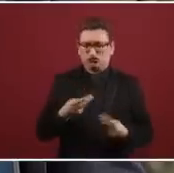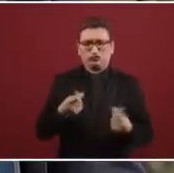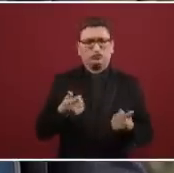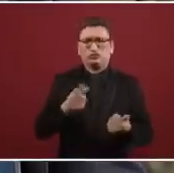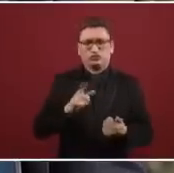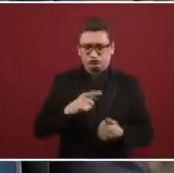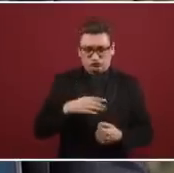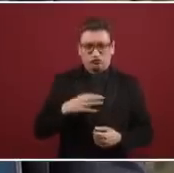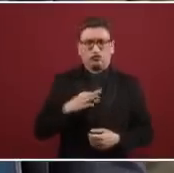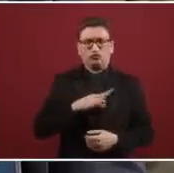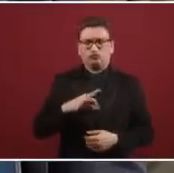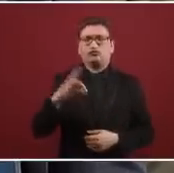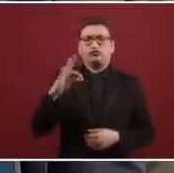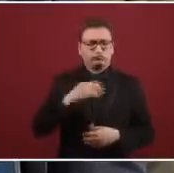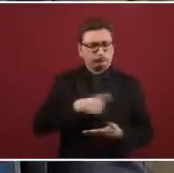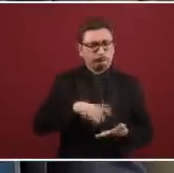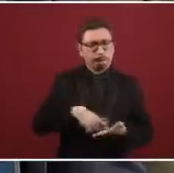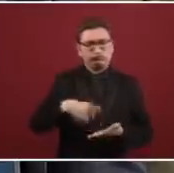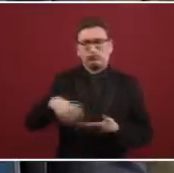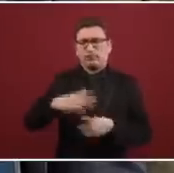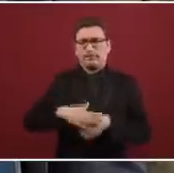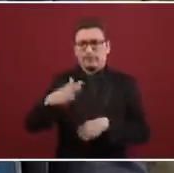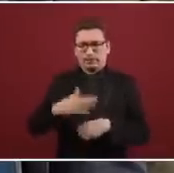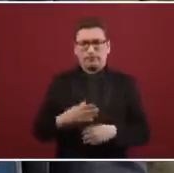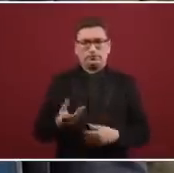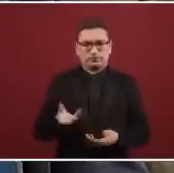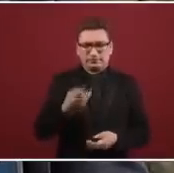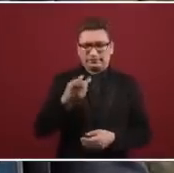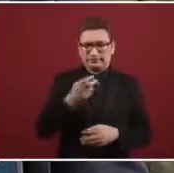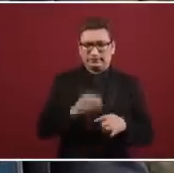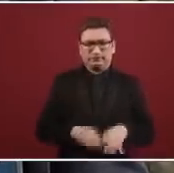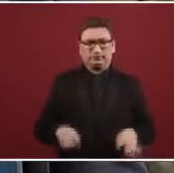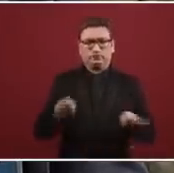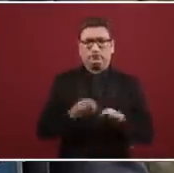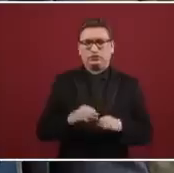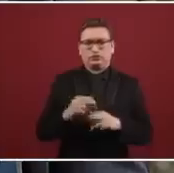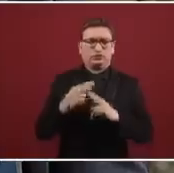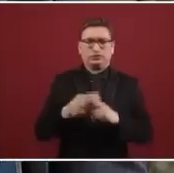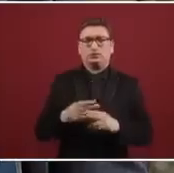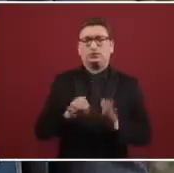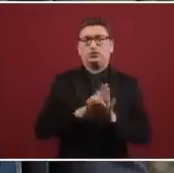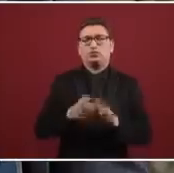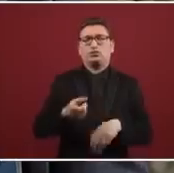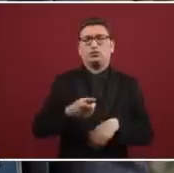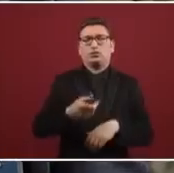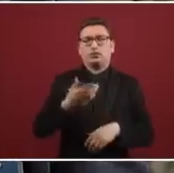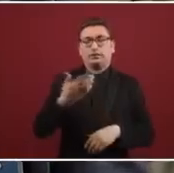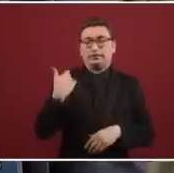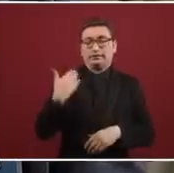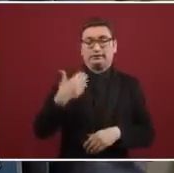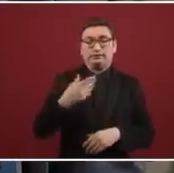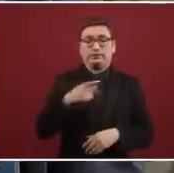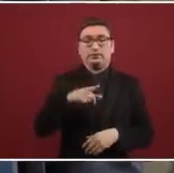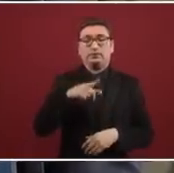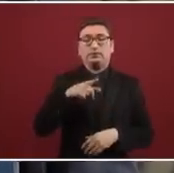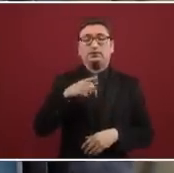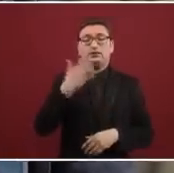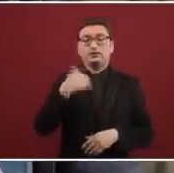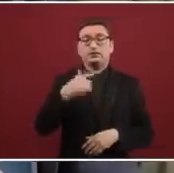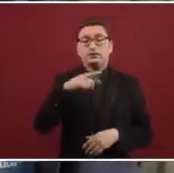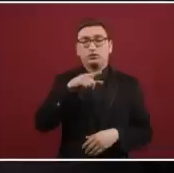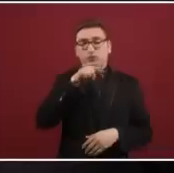Un tema, digamos, coyuntural en estos últimos días es el pollo, ¿no? Que se ha